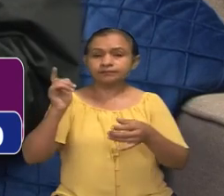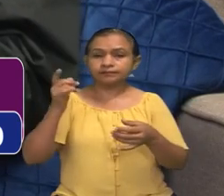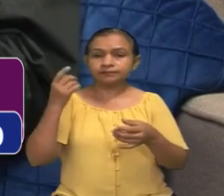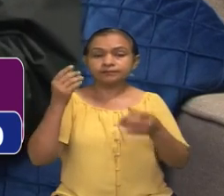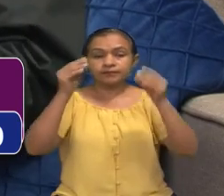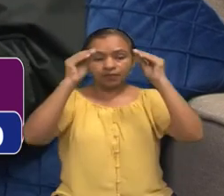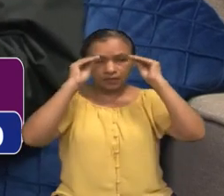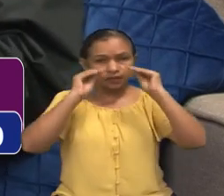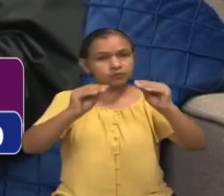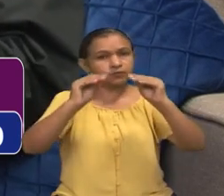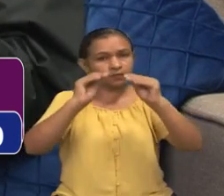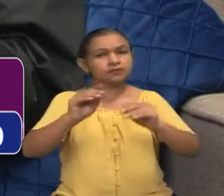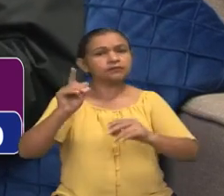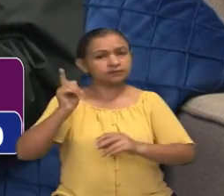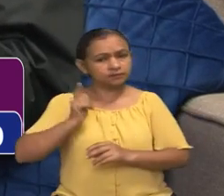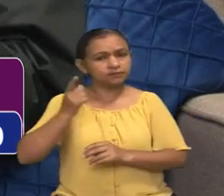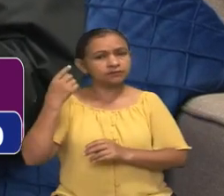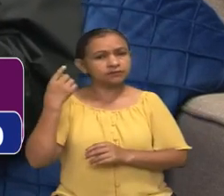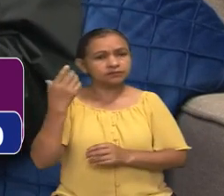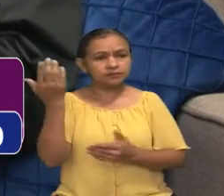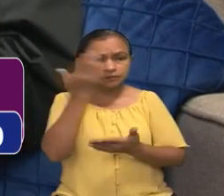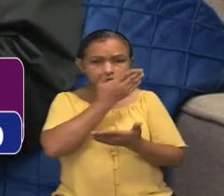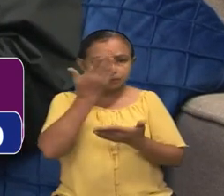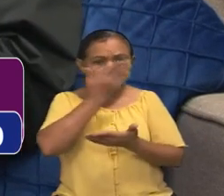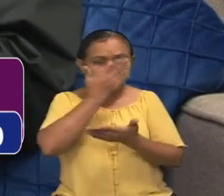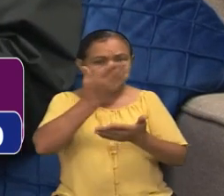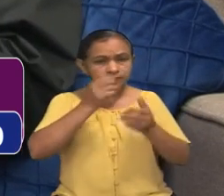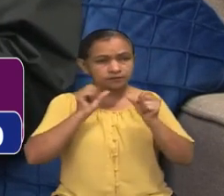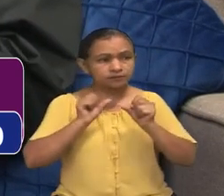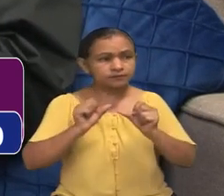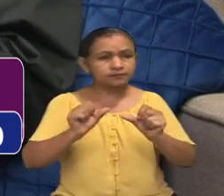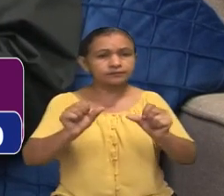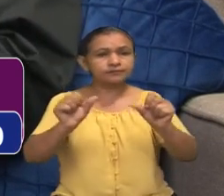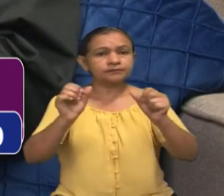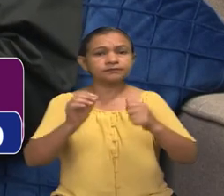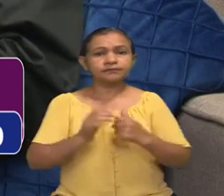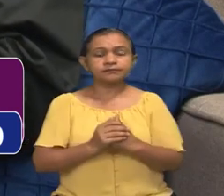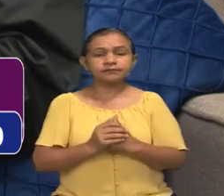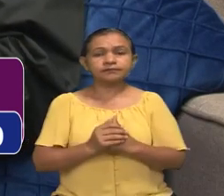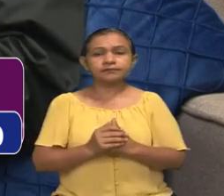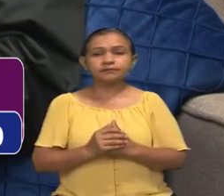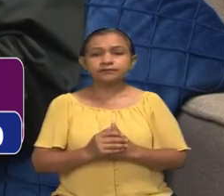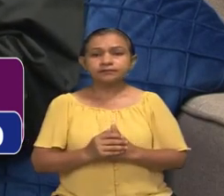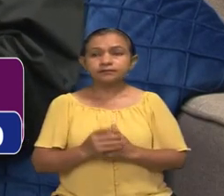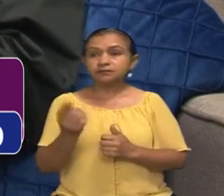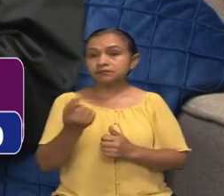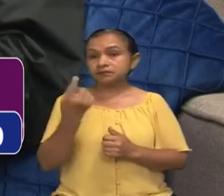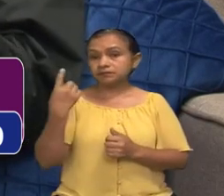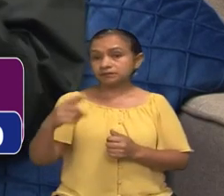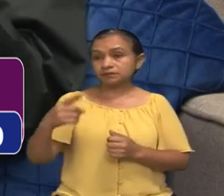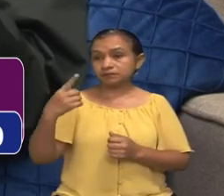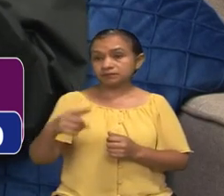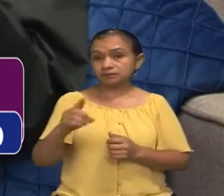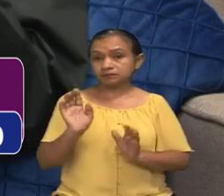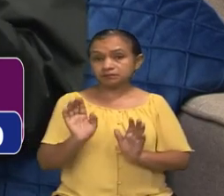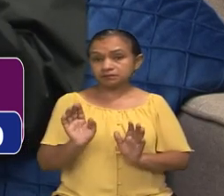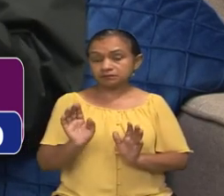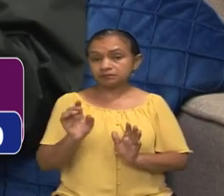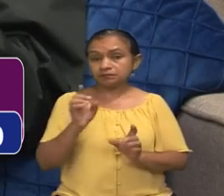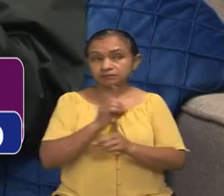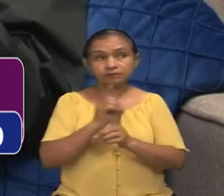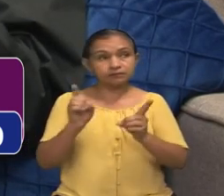la educación, a seguir su proceso formativo. La educación no solamente es un derecho que